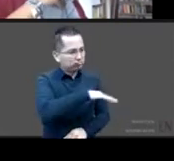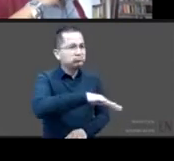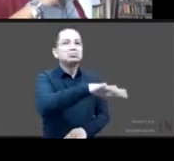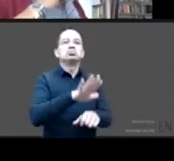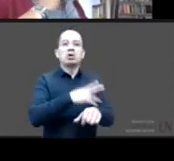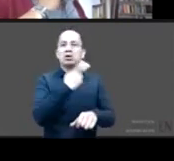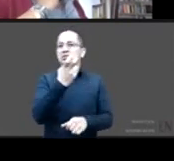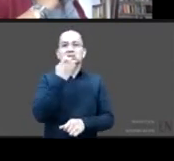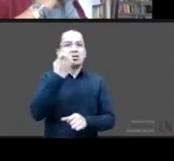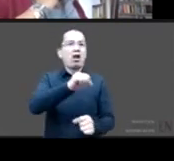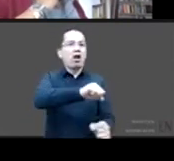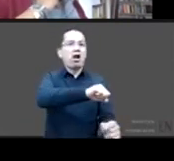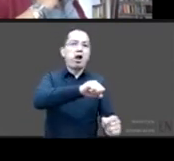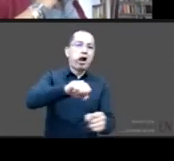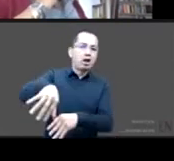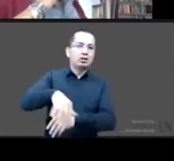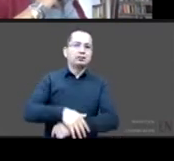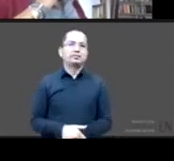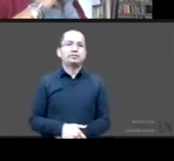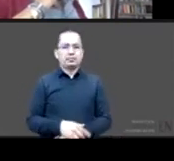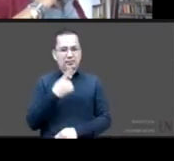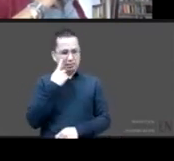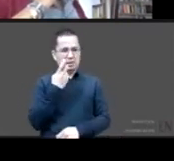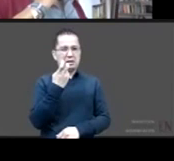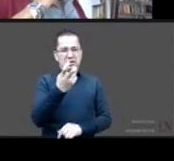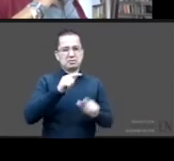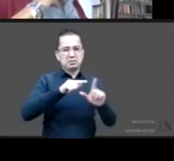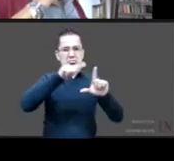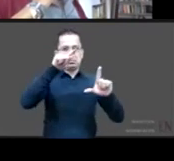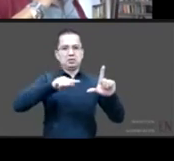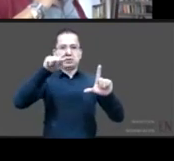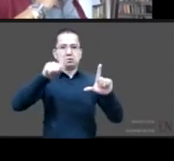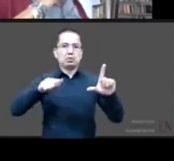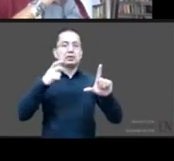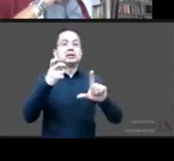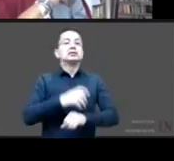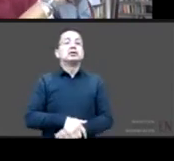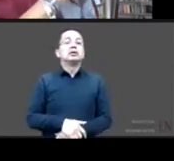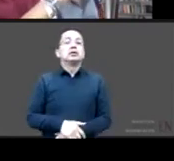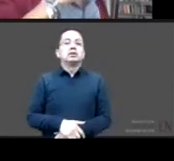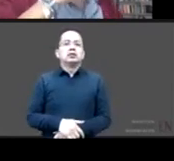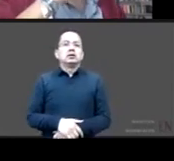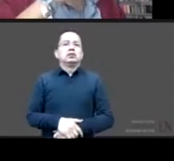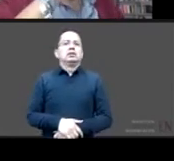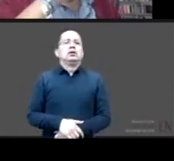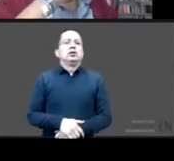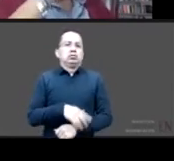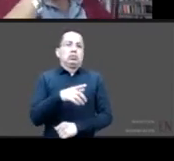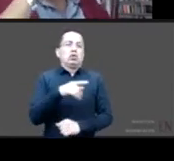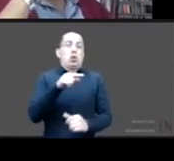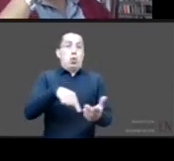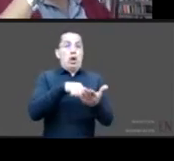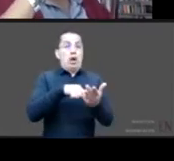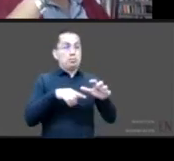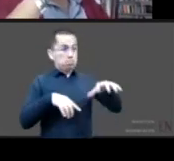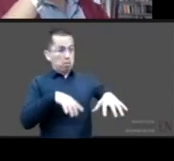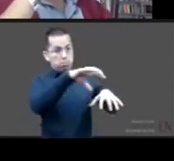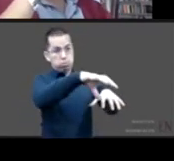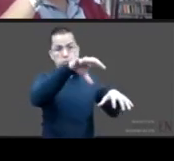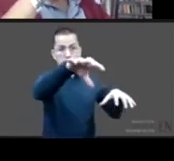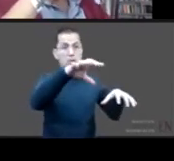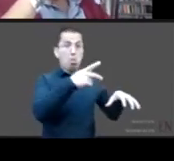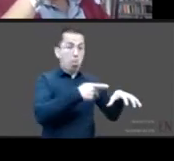las diferencias digamos entre zonas de mayor pobreza y las zonas que no lo son